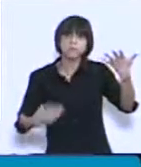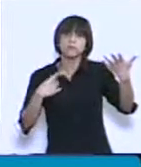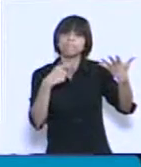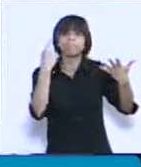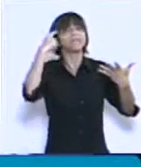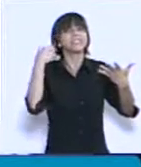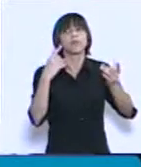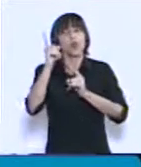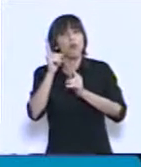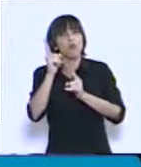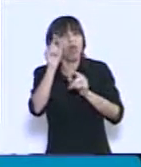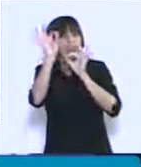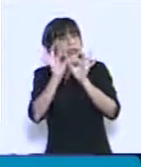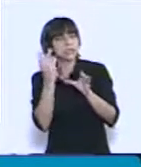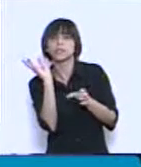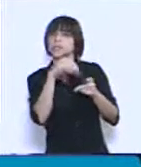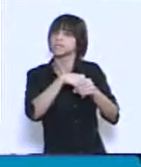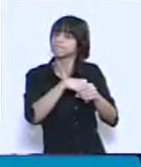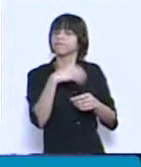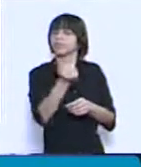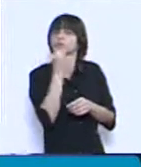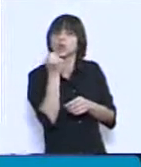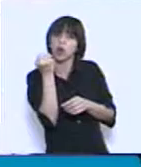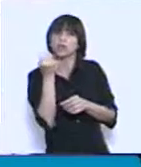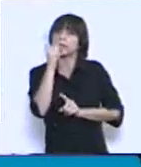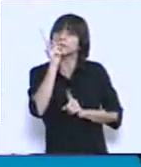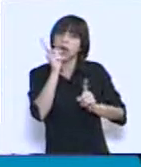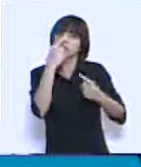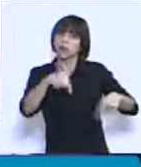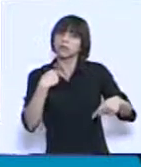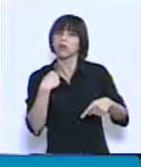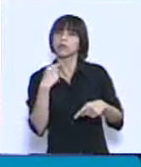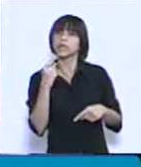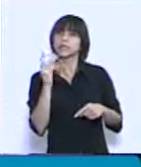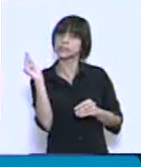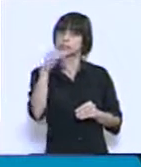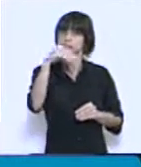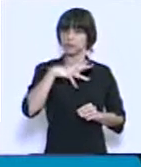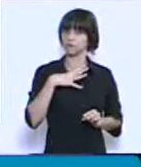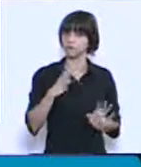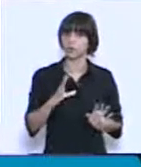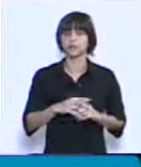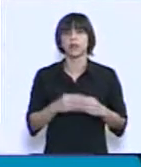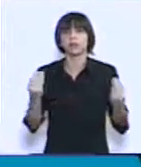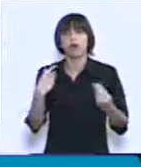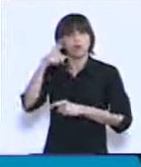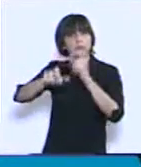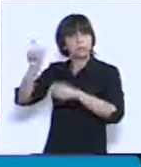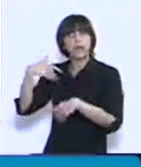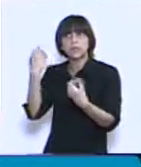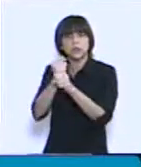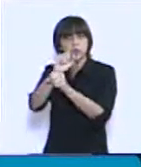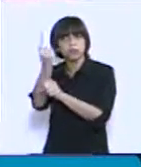y merece el tratamiento de determinados sujetos que hoy están excluidos. ¿De qué cantidad estamos